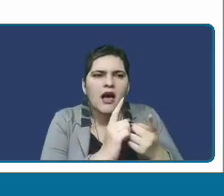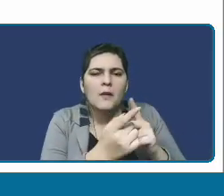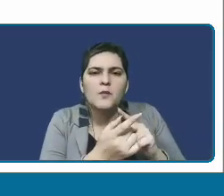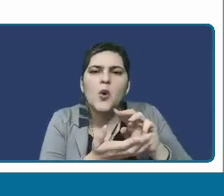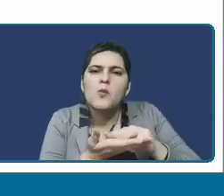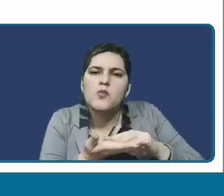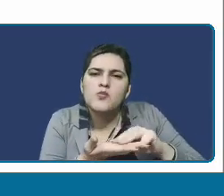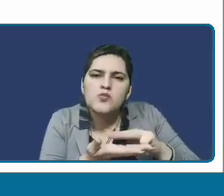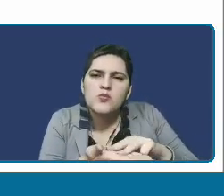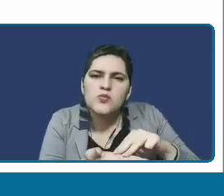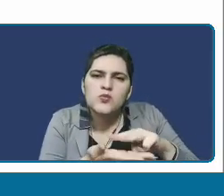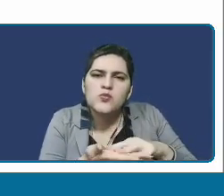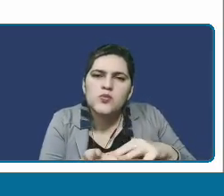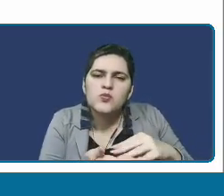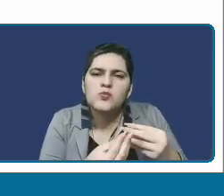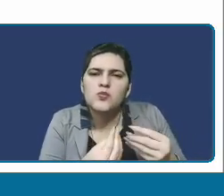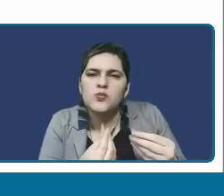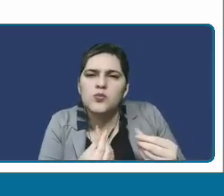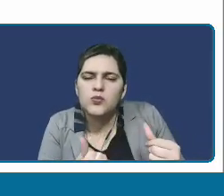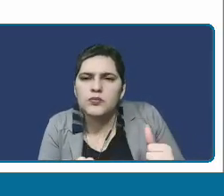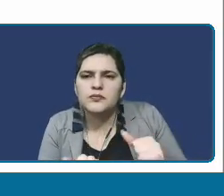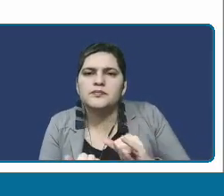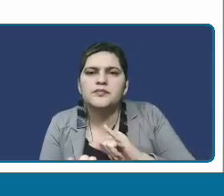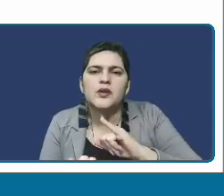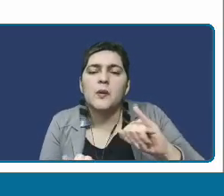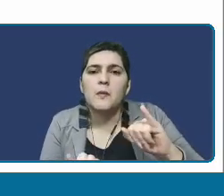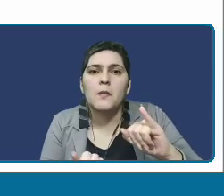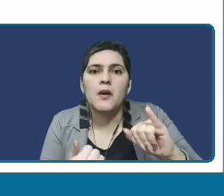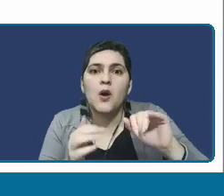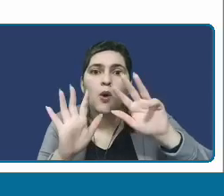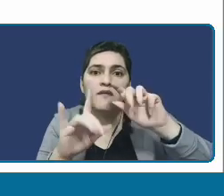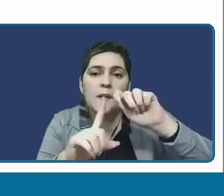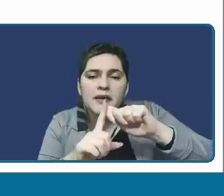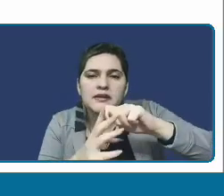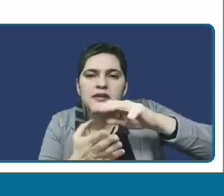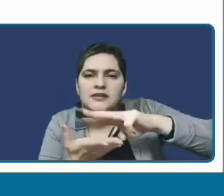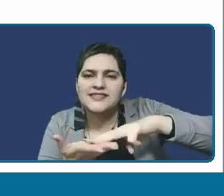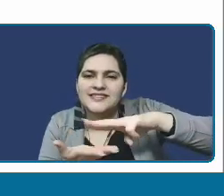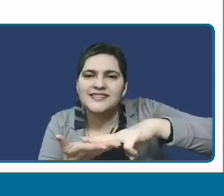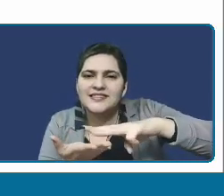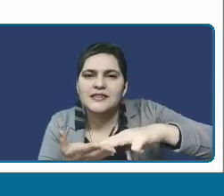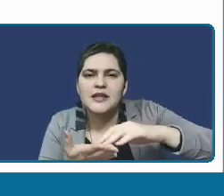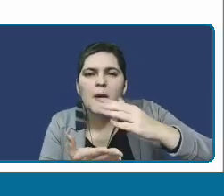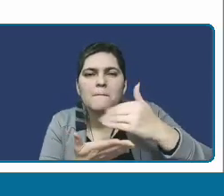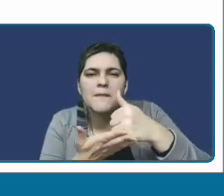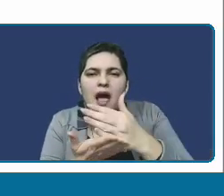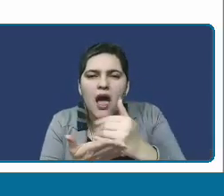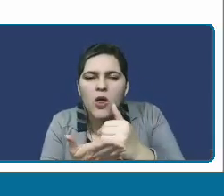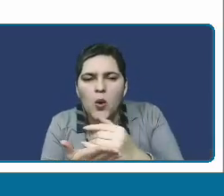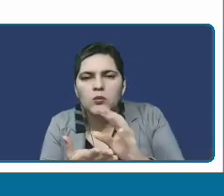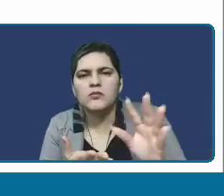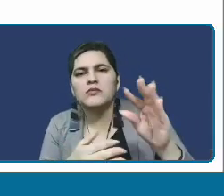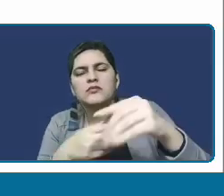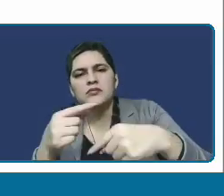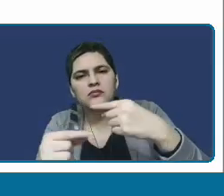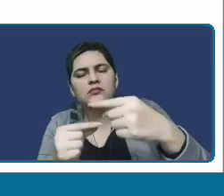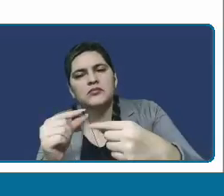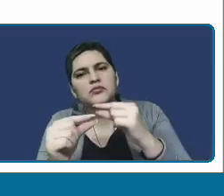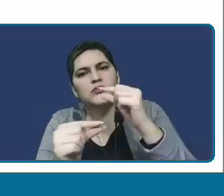rápidamente después de los 9 meses molido con tenedor y a un picado, esa transición